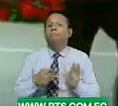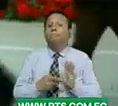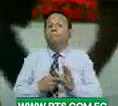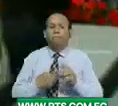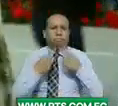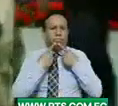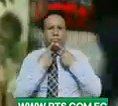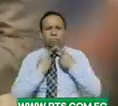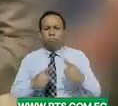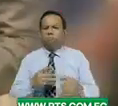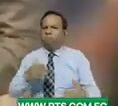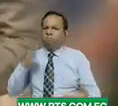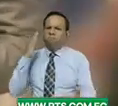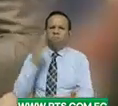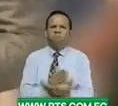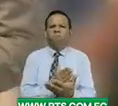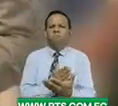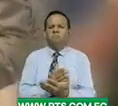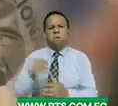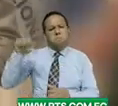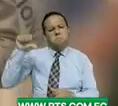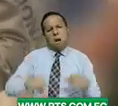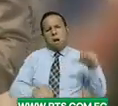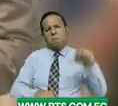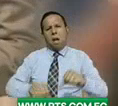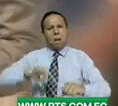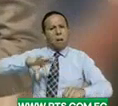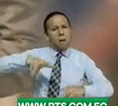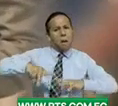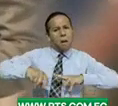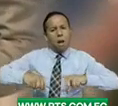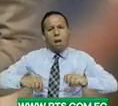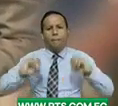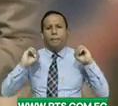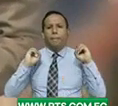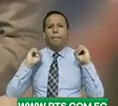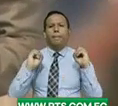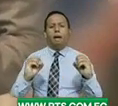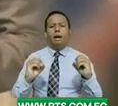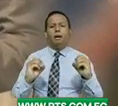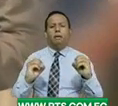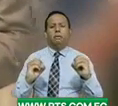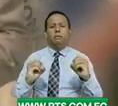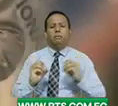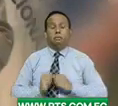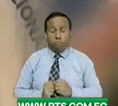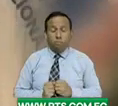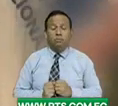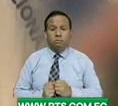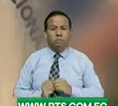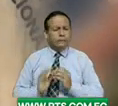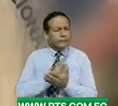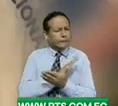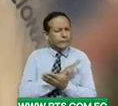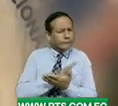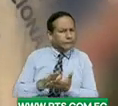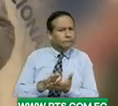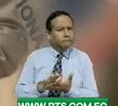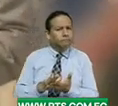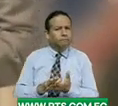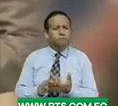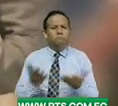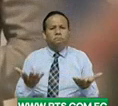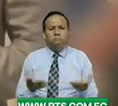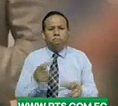cero tolerancia a la corrupción. Y cero tolerancia a la gente que traiciona